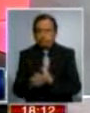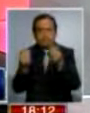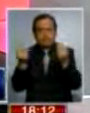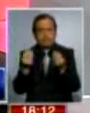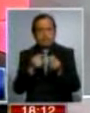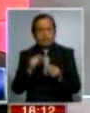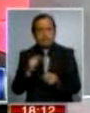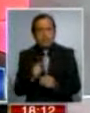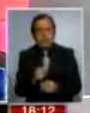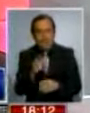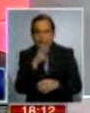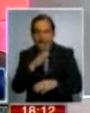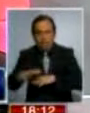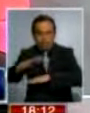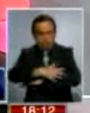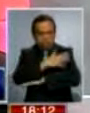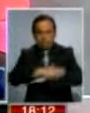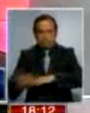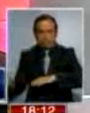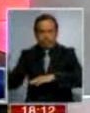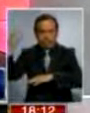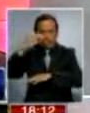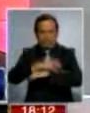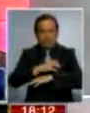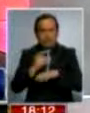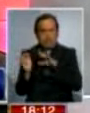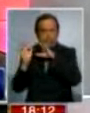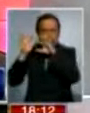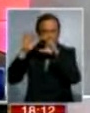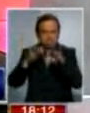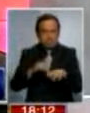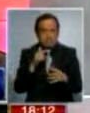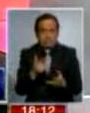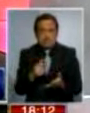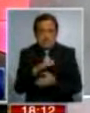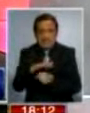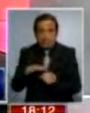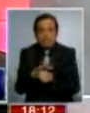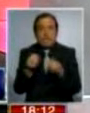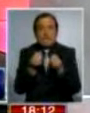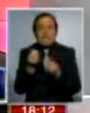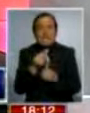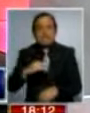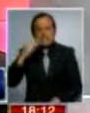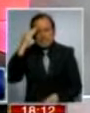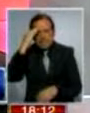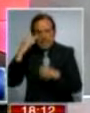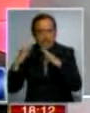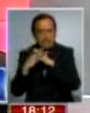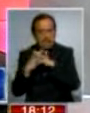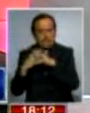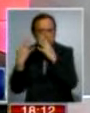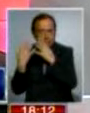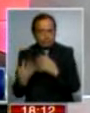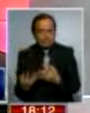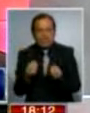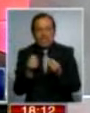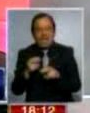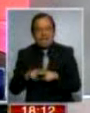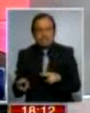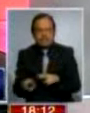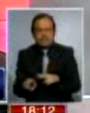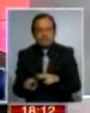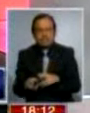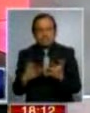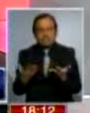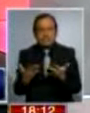del tsunami que se viene, que se está anunciando la cita. Entonces, esa es una situación compleja. ¿Qué hace el personal de Gendarmería? Y creo que hacen algo